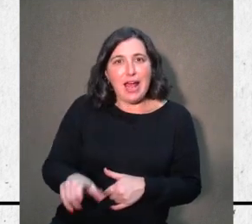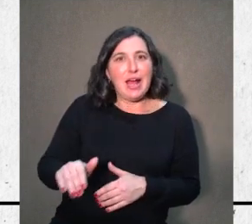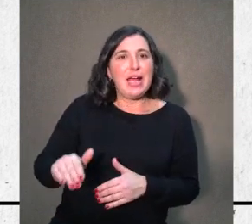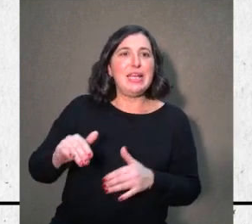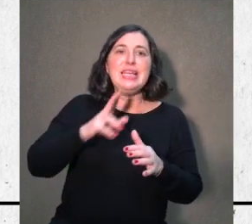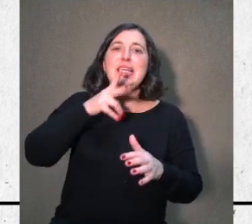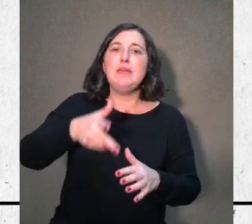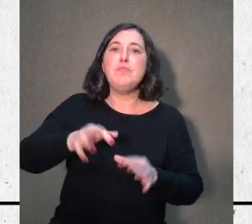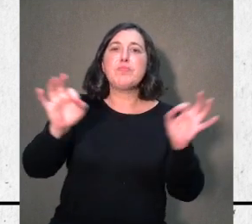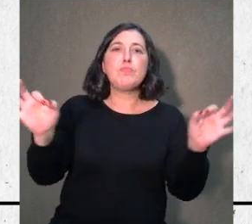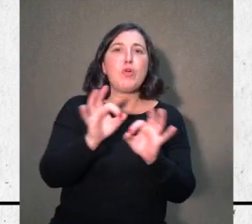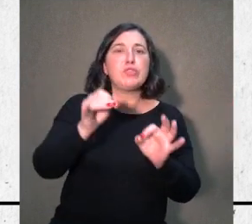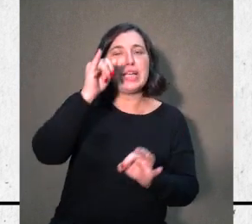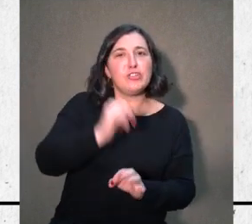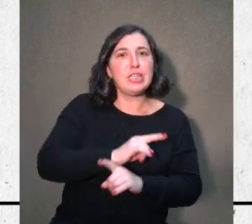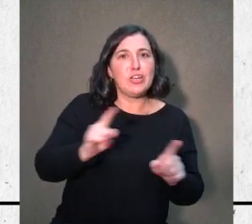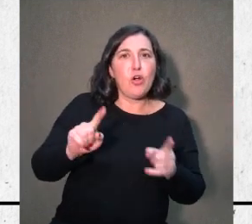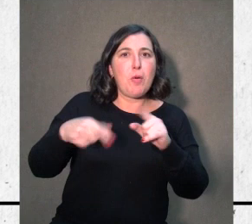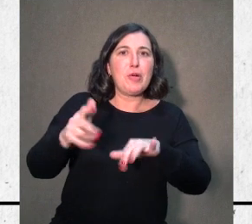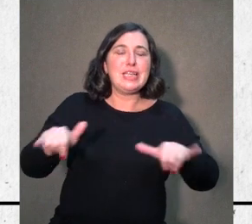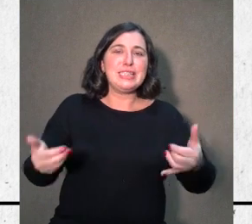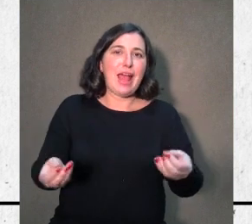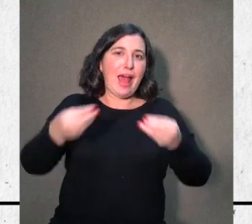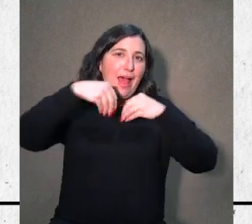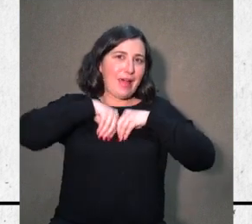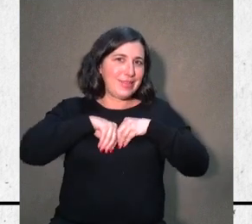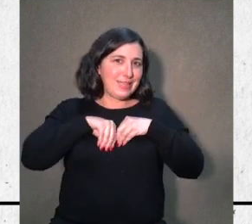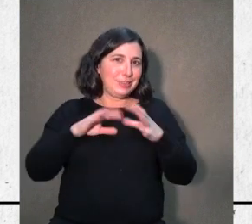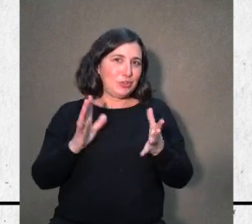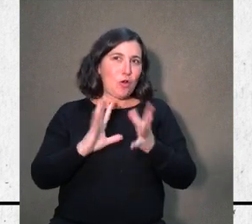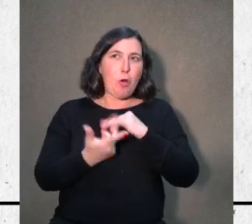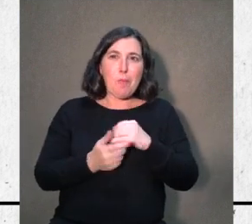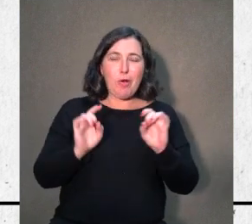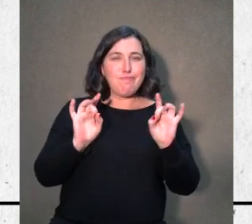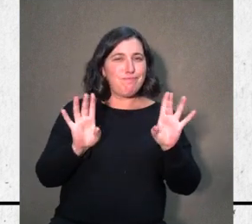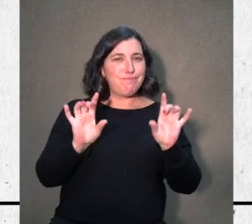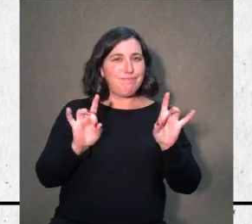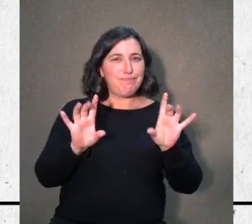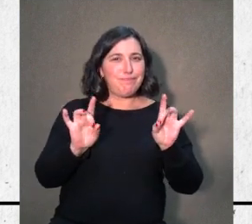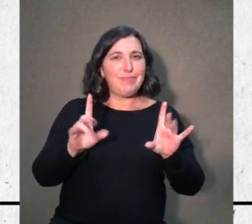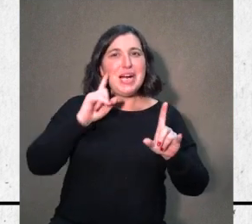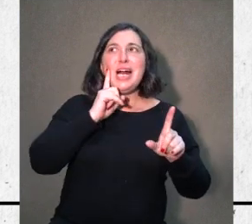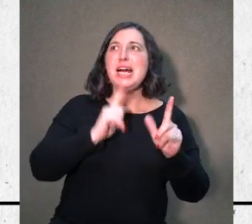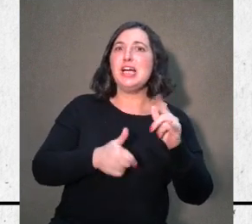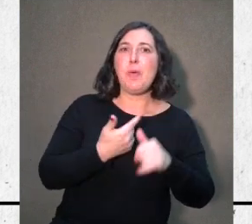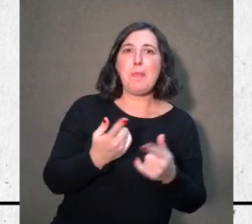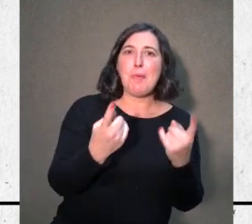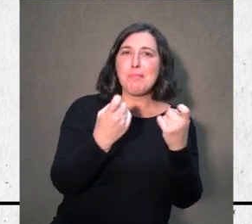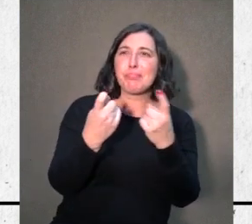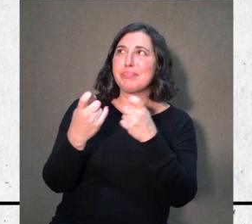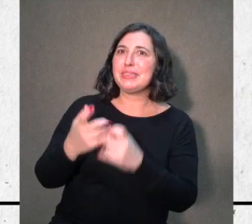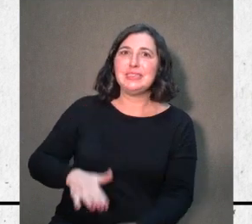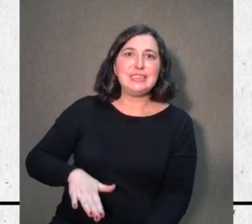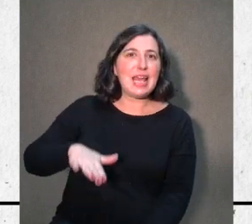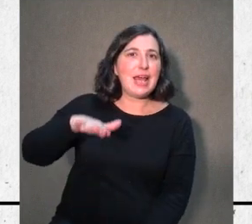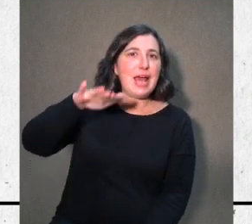incorporado, como mamado, ¿no? Con esto de tener la música desde siempre, desde dentro del vientre. Yo tocaba